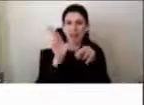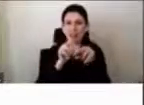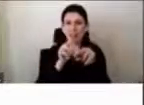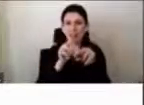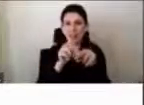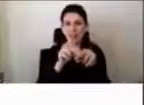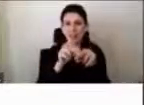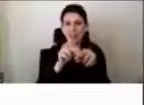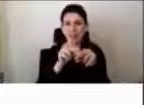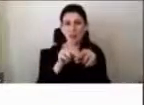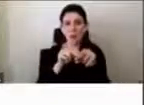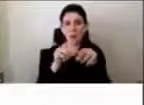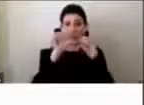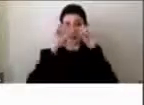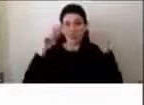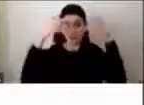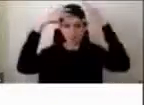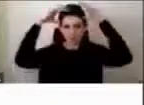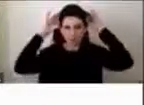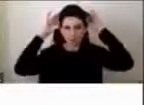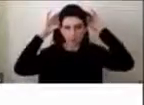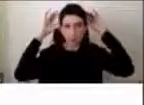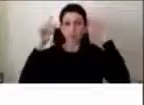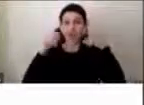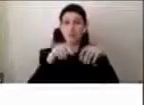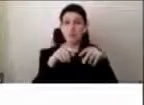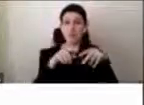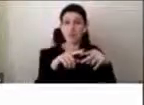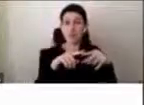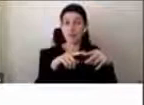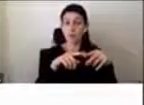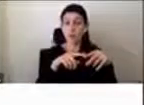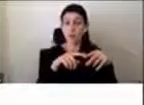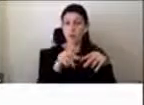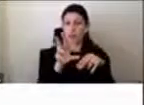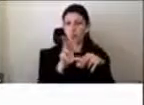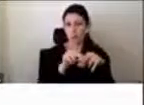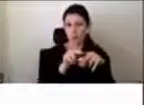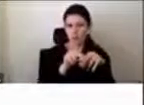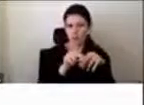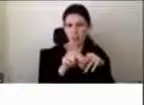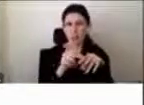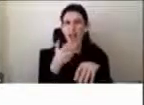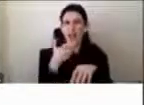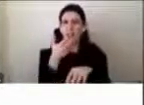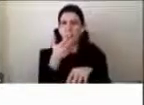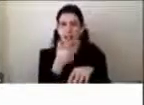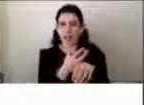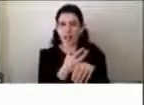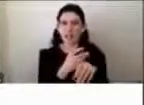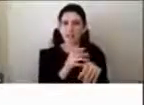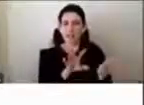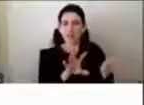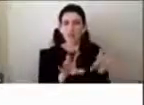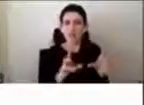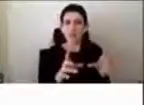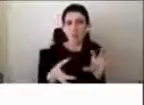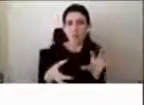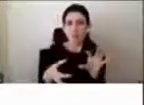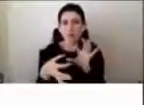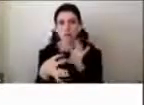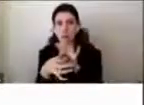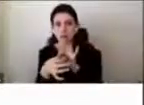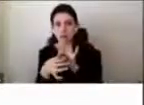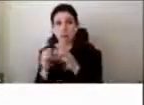sistema nervioso y que estaría compuesto por una serie de centros que están interrelacionados y distribuidos a lo largo de todo el sistema nervioso